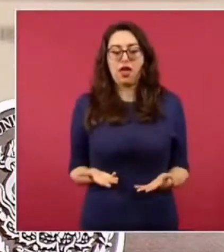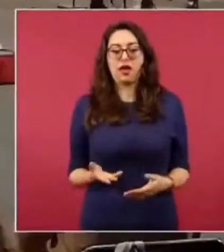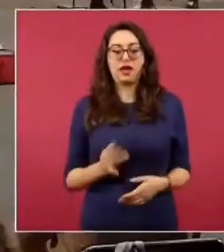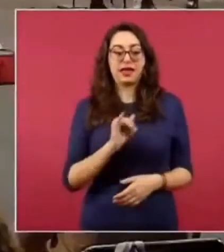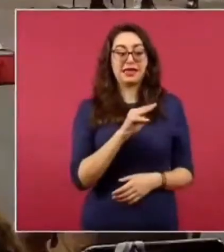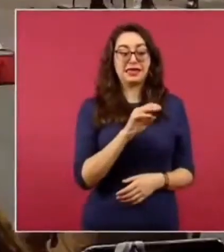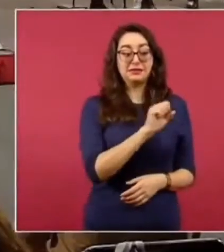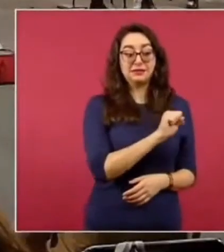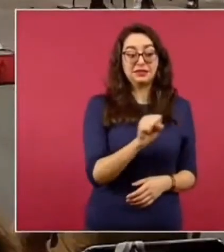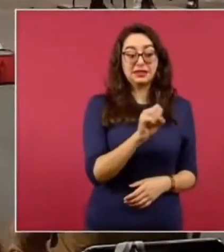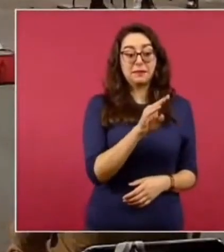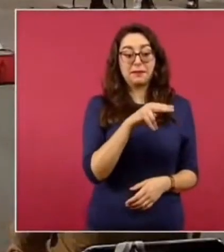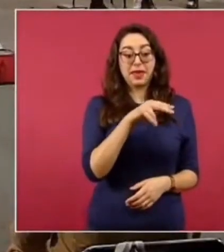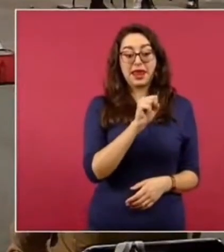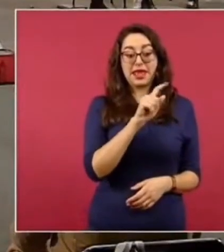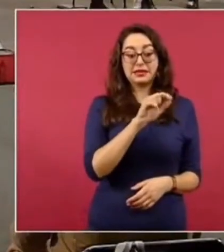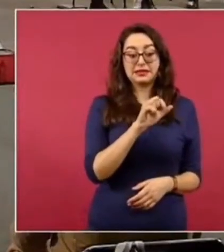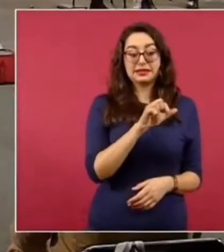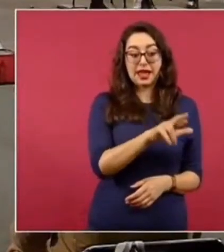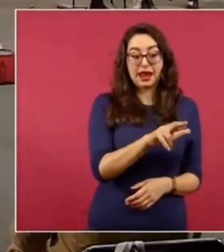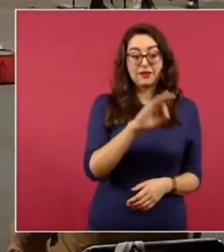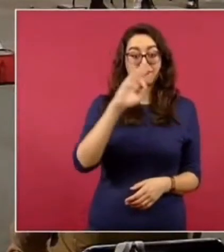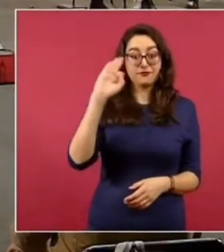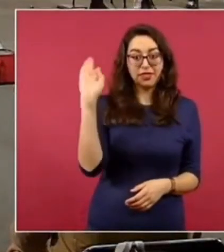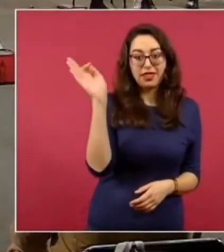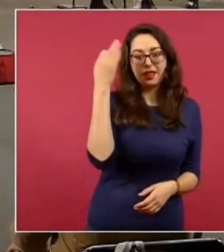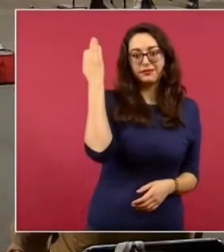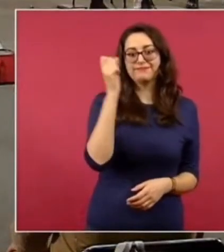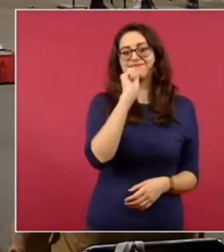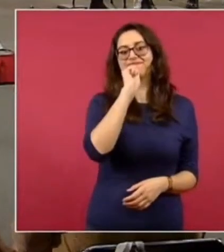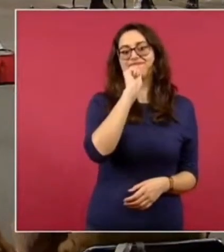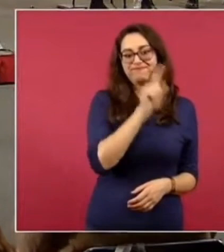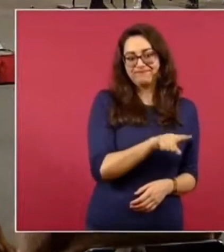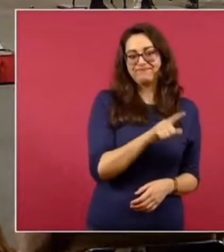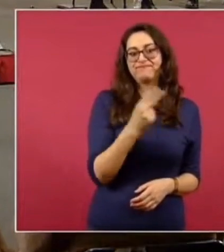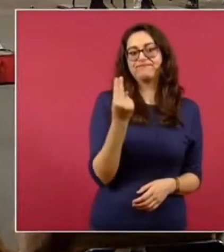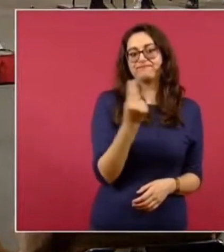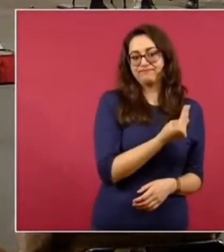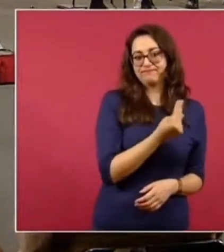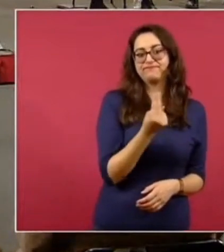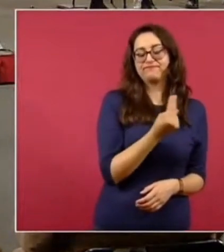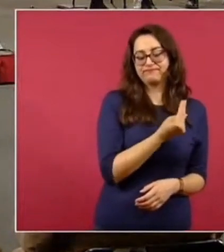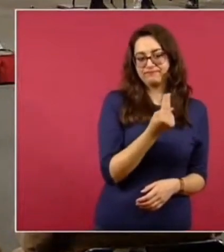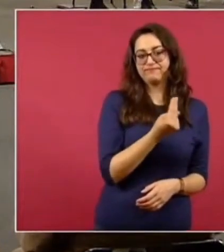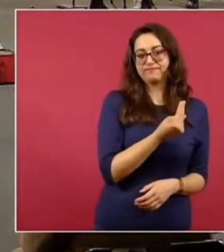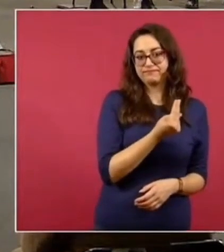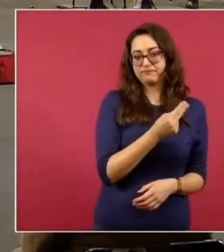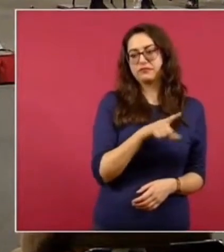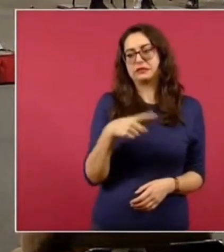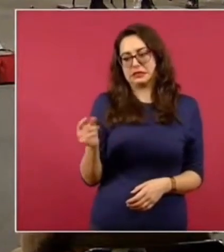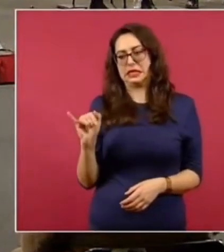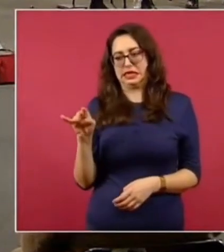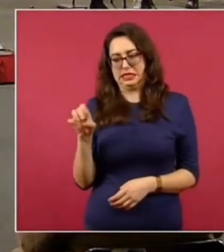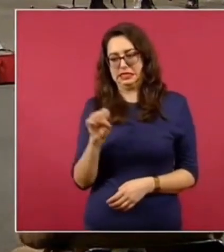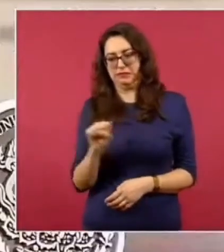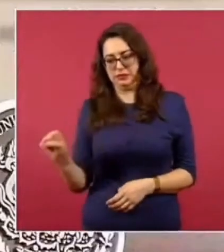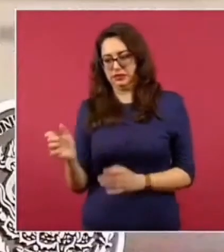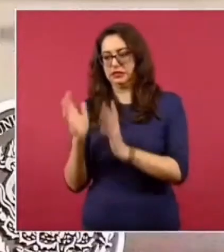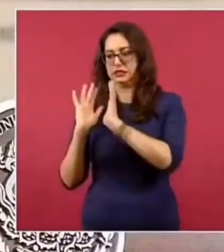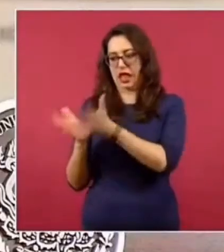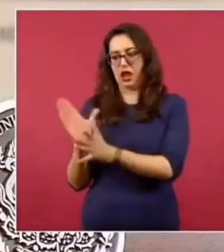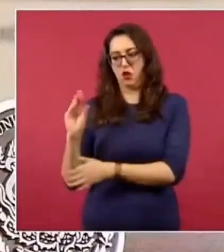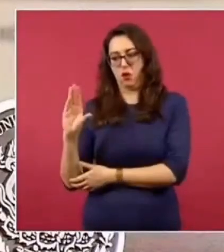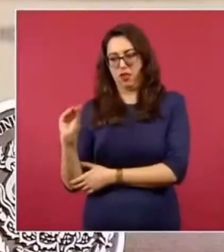en los estados que están en la federalización, porque de lo que poco hablaba el Seguro Popular era cuál era su sistema de abasto